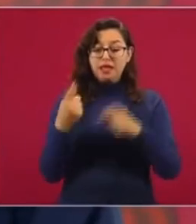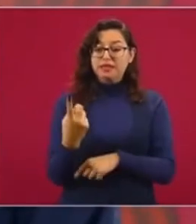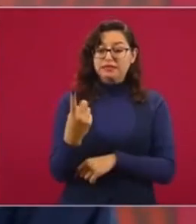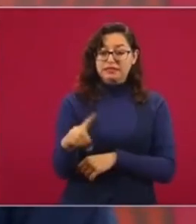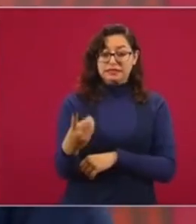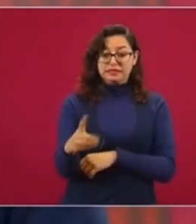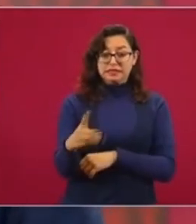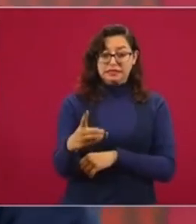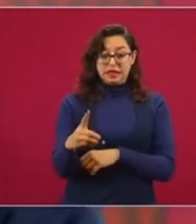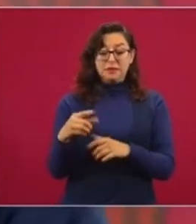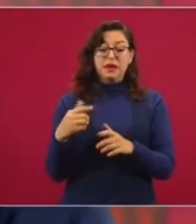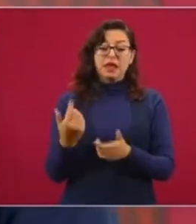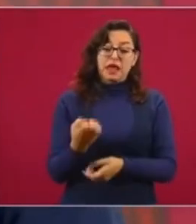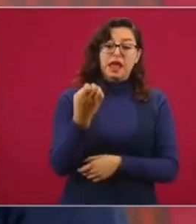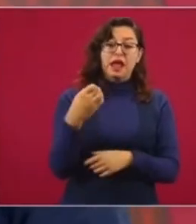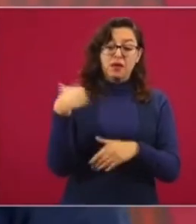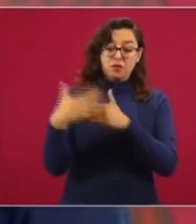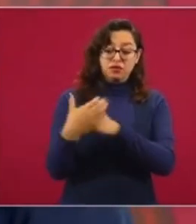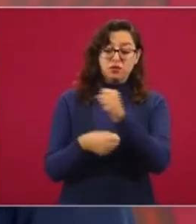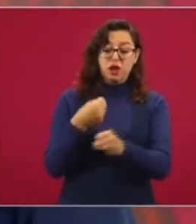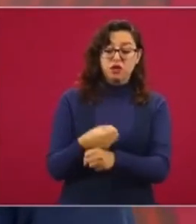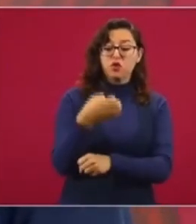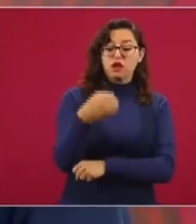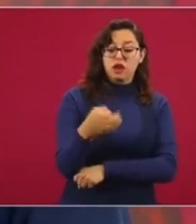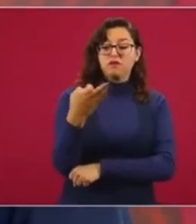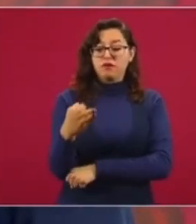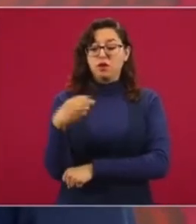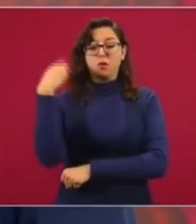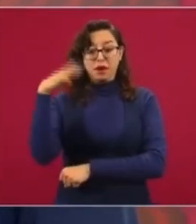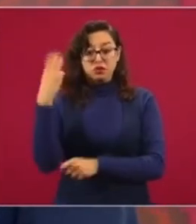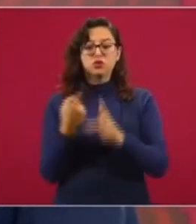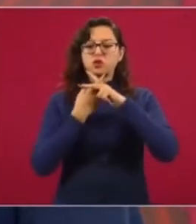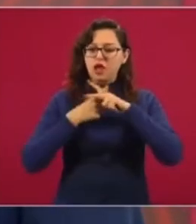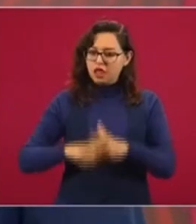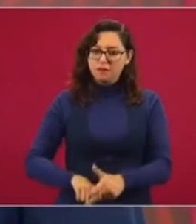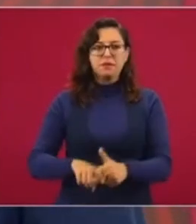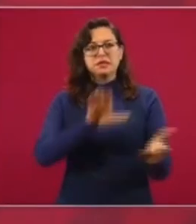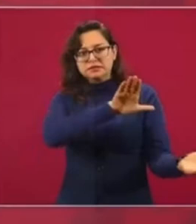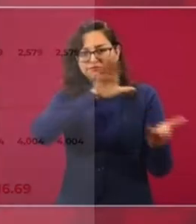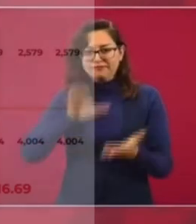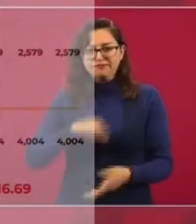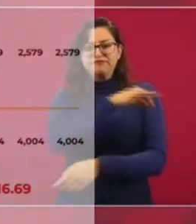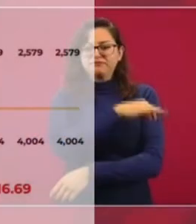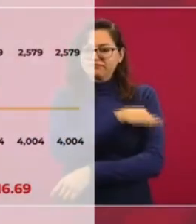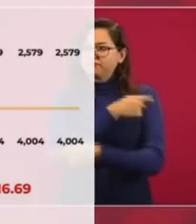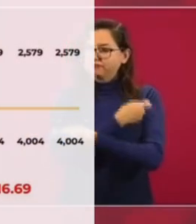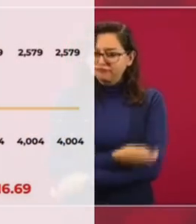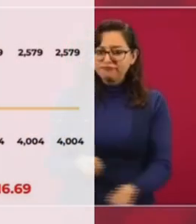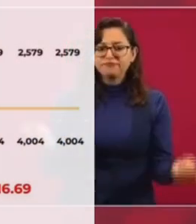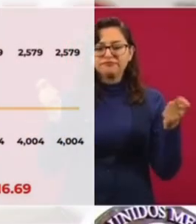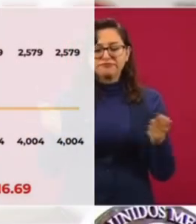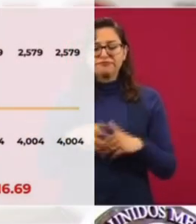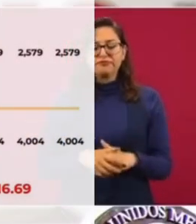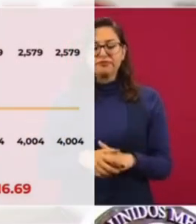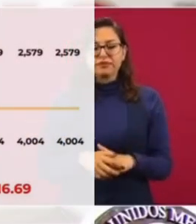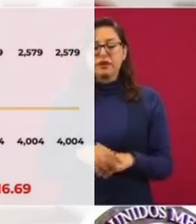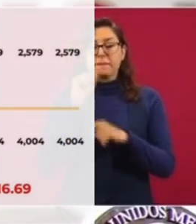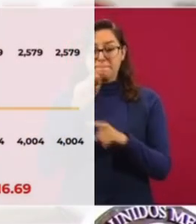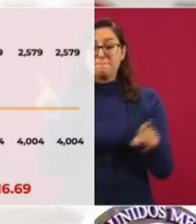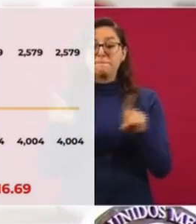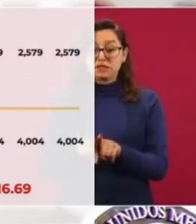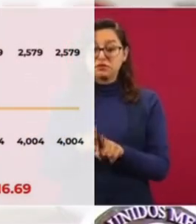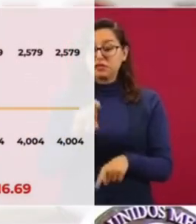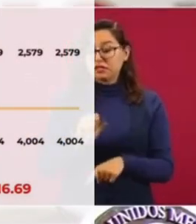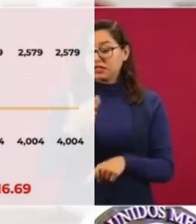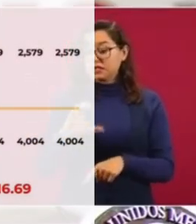tardar el primer trimestre ya empecemos a vacunar primer trimestre del año próximo y que como lo presentó el